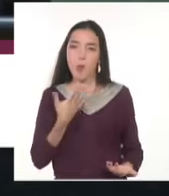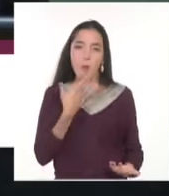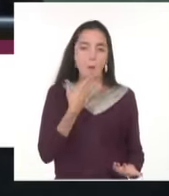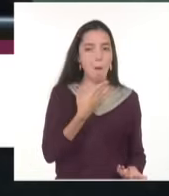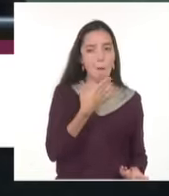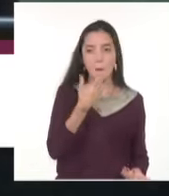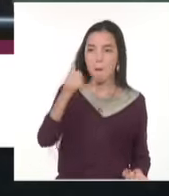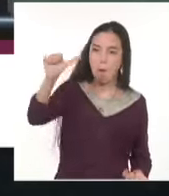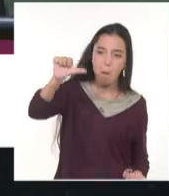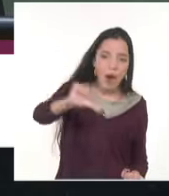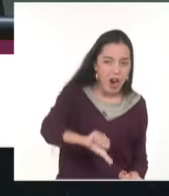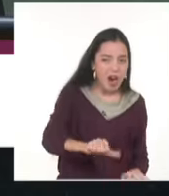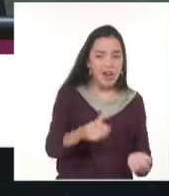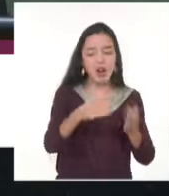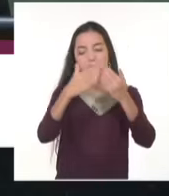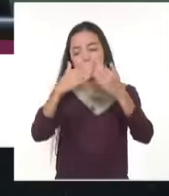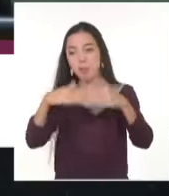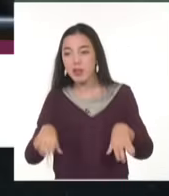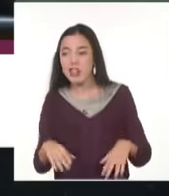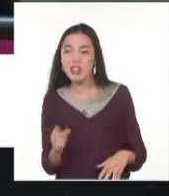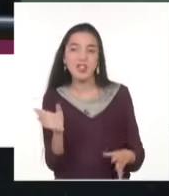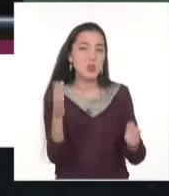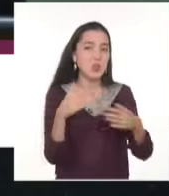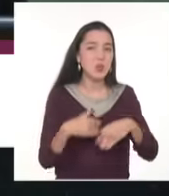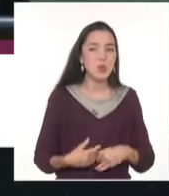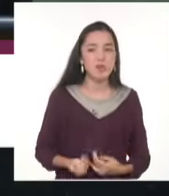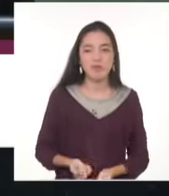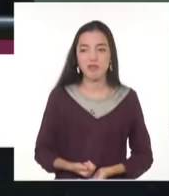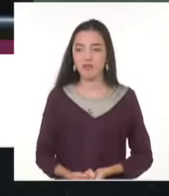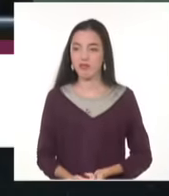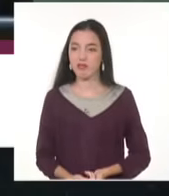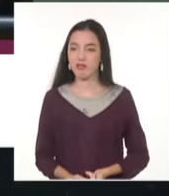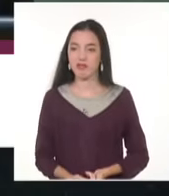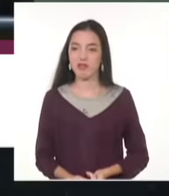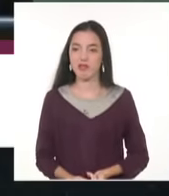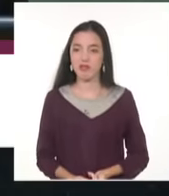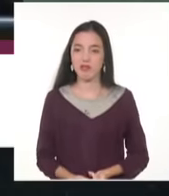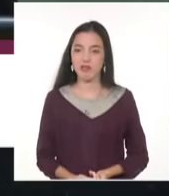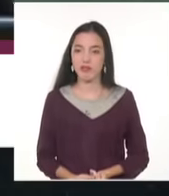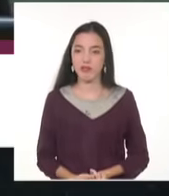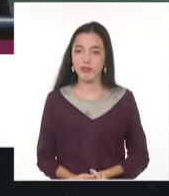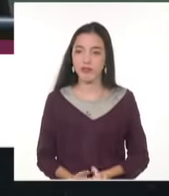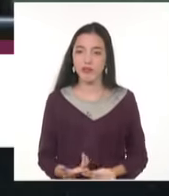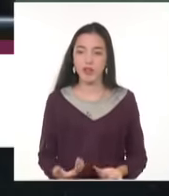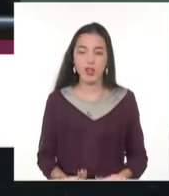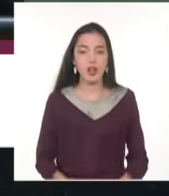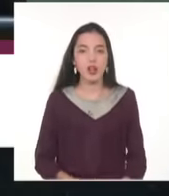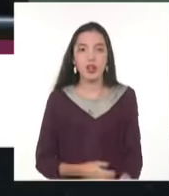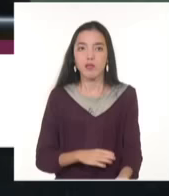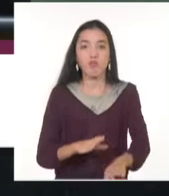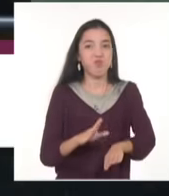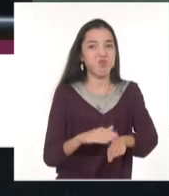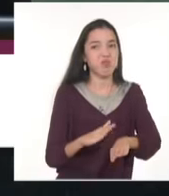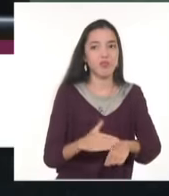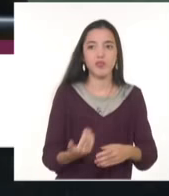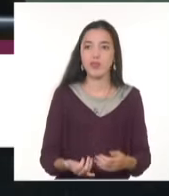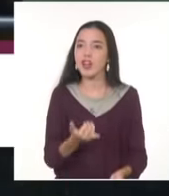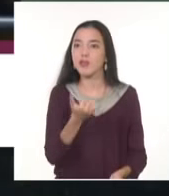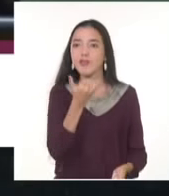seguridad internacionales. El peligro de una hecatombe nuclear es real